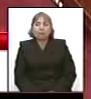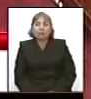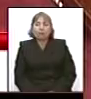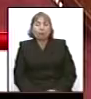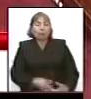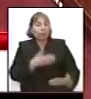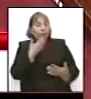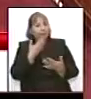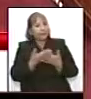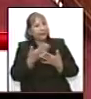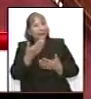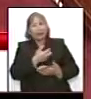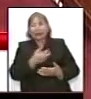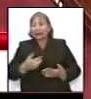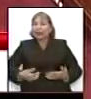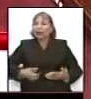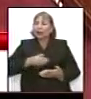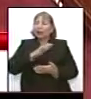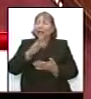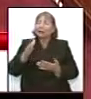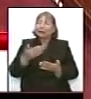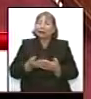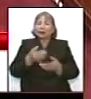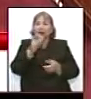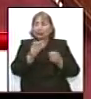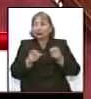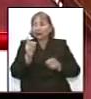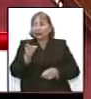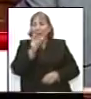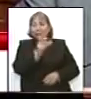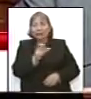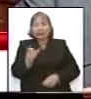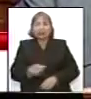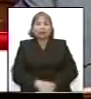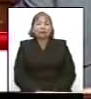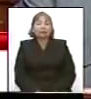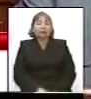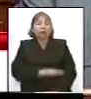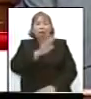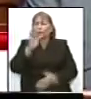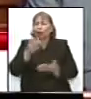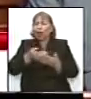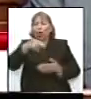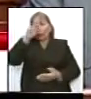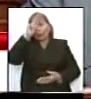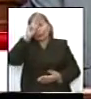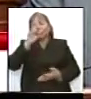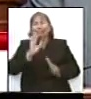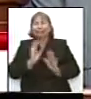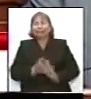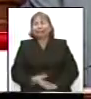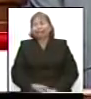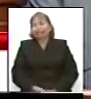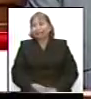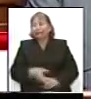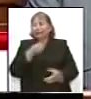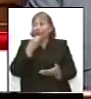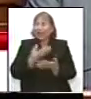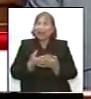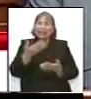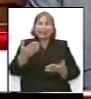Gracias, presidente. Yapalequichizan, alientar de cacho, cancunaban, entero en Perú, suyuan. Bueno, presidente,